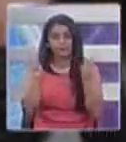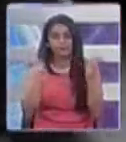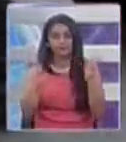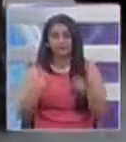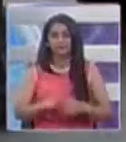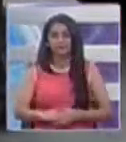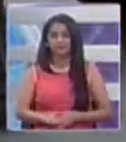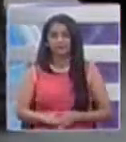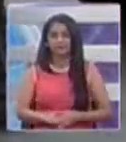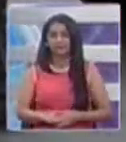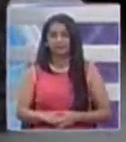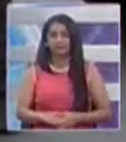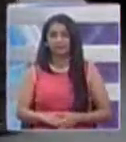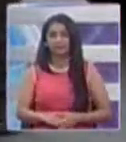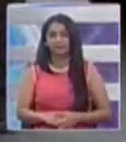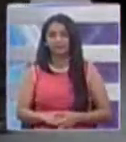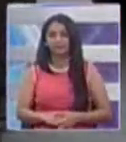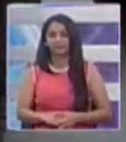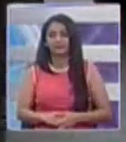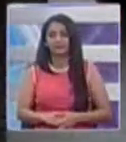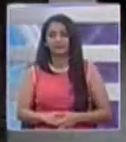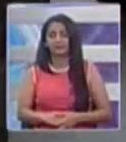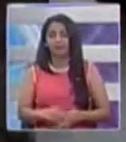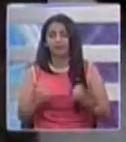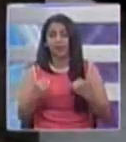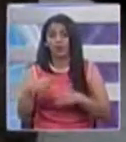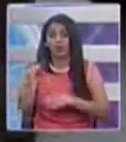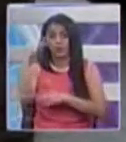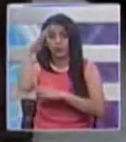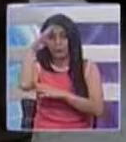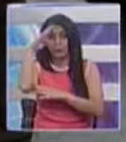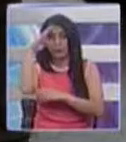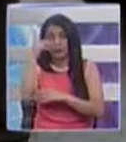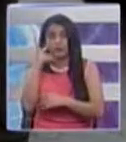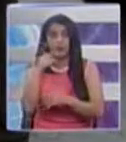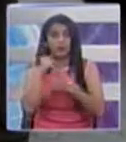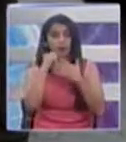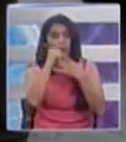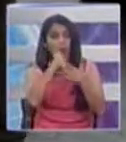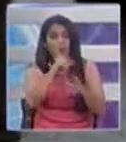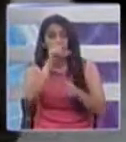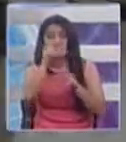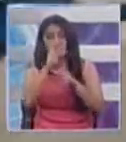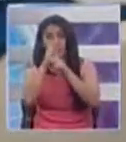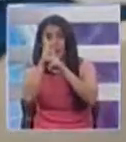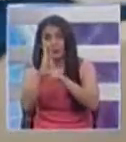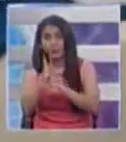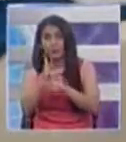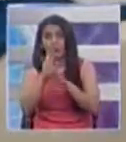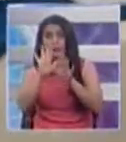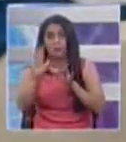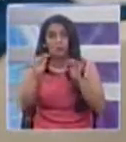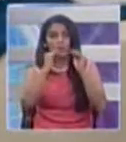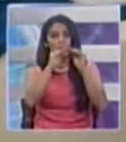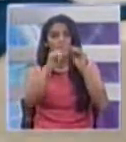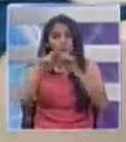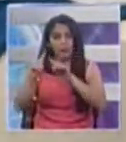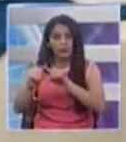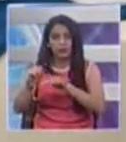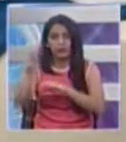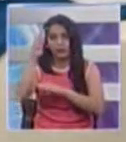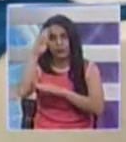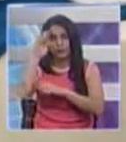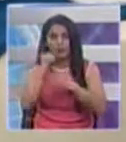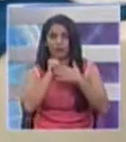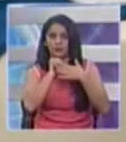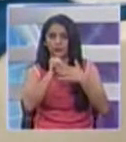Con el propósito de garantizar la movilidad, seguridad e integridad de los ciudadanos y sus bienes en este feriado de carnaval, la policía de la